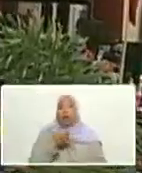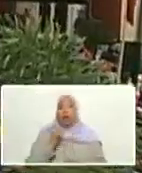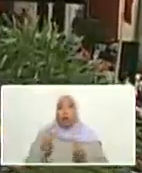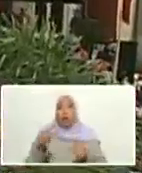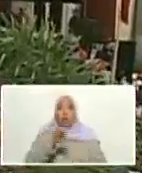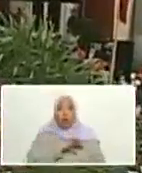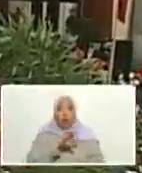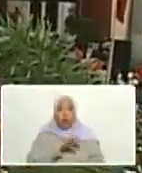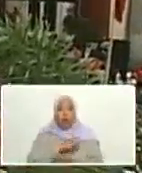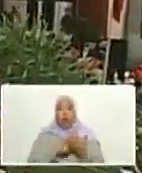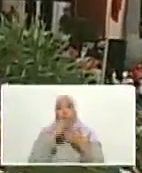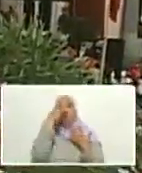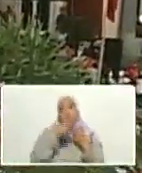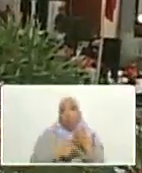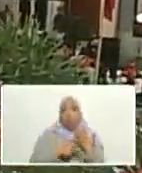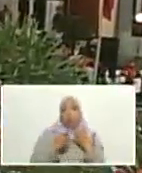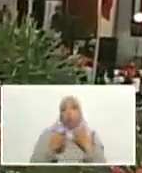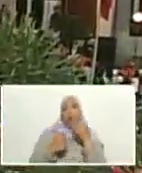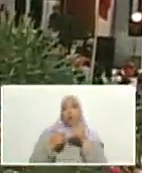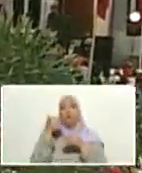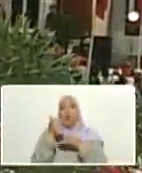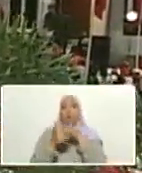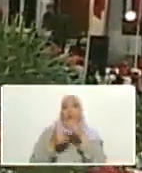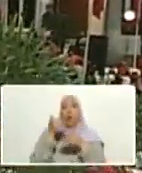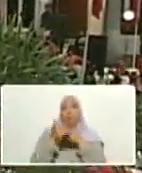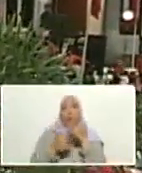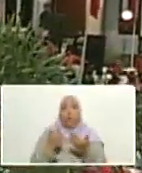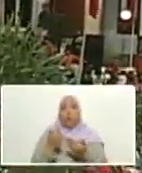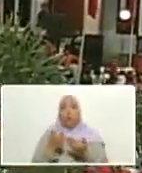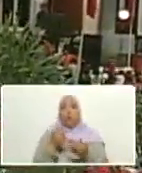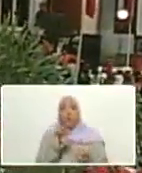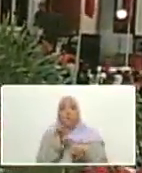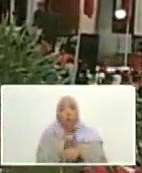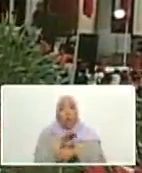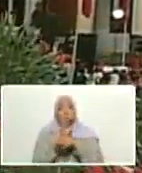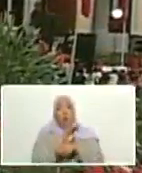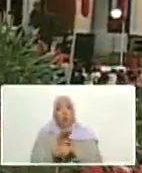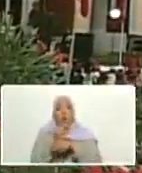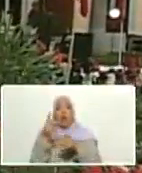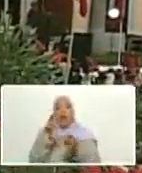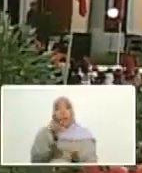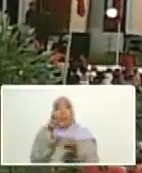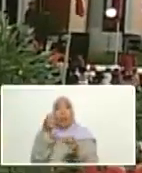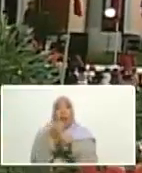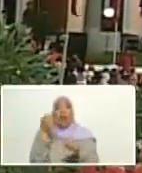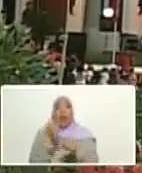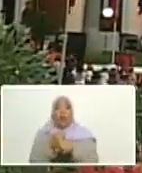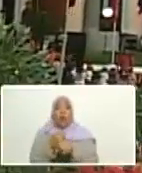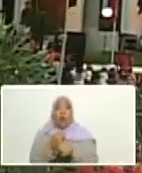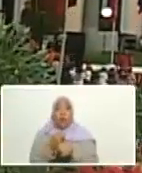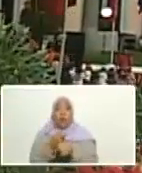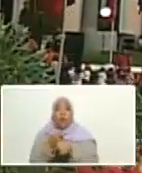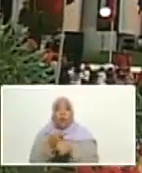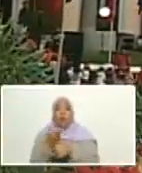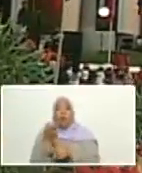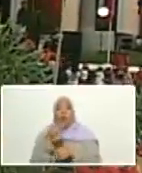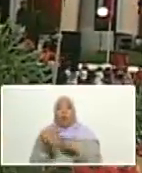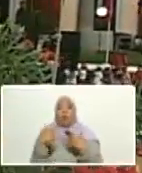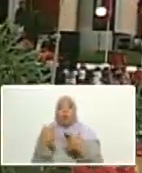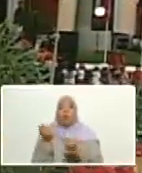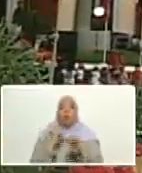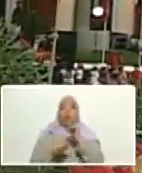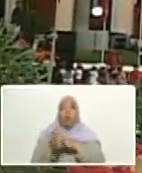plan que va a ir escalando y creciendo, de protección de los ingresos de los trabajadores y trabajadoras para